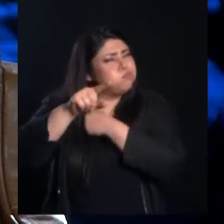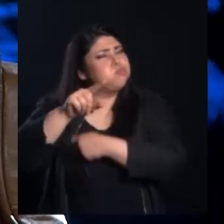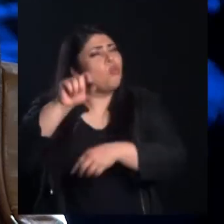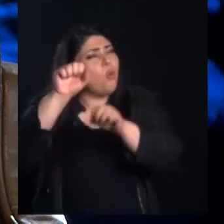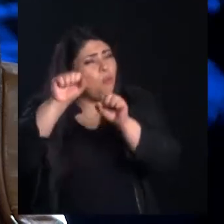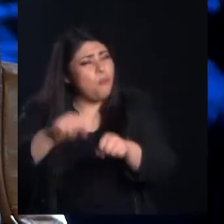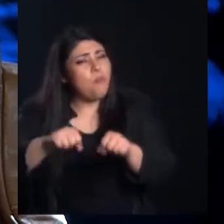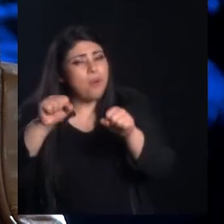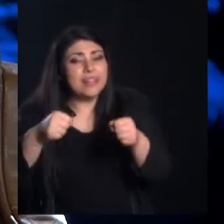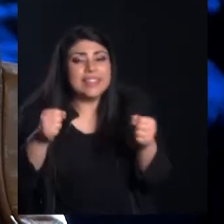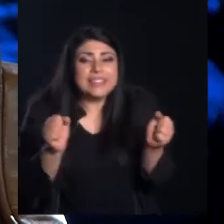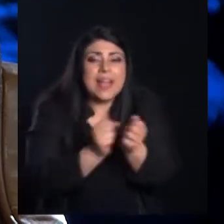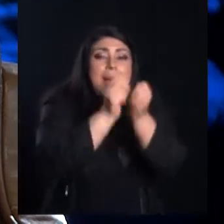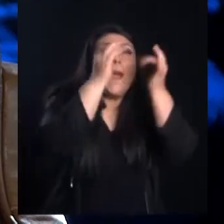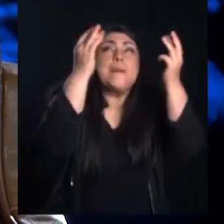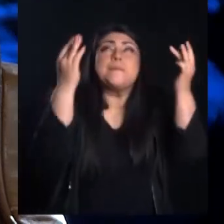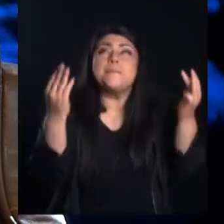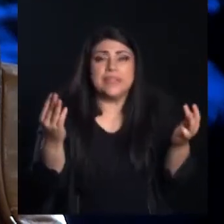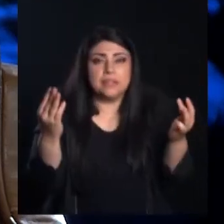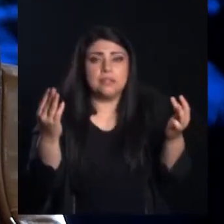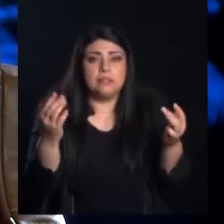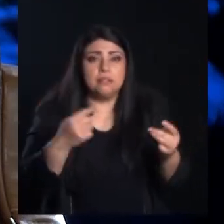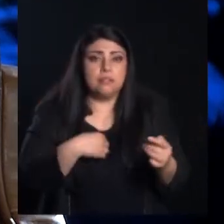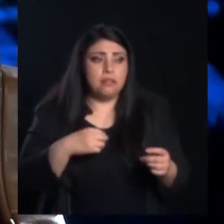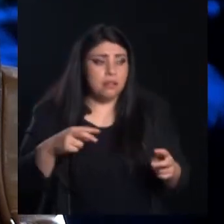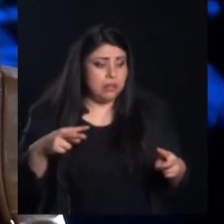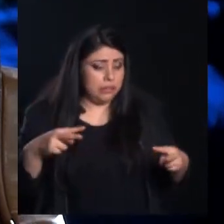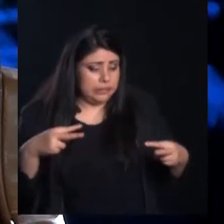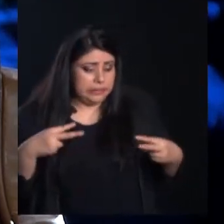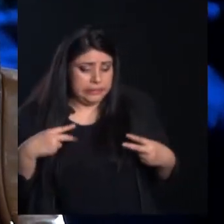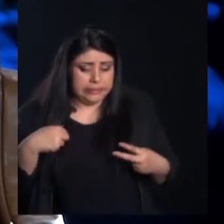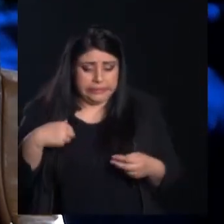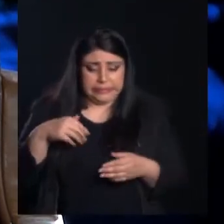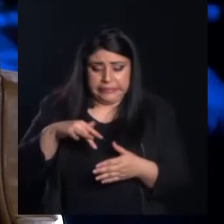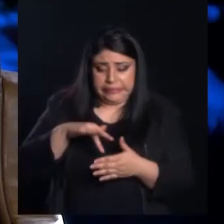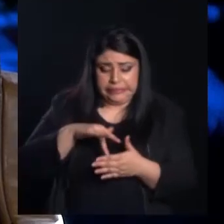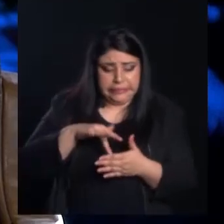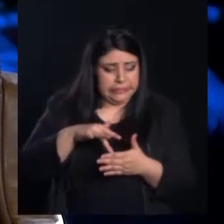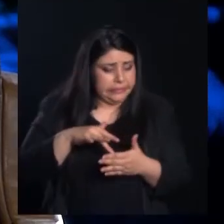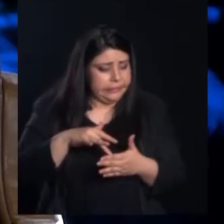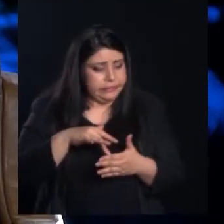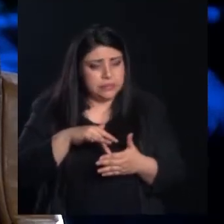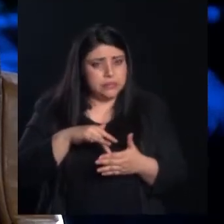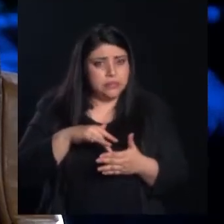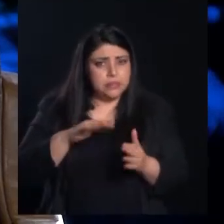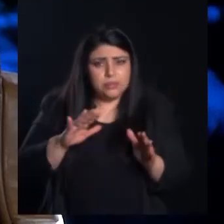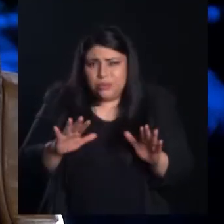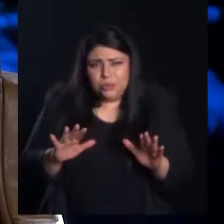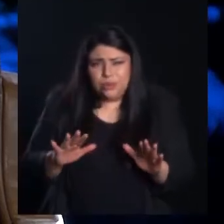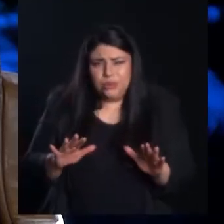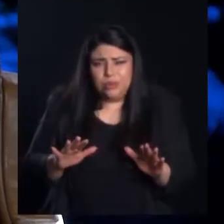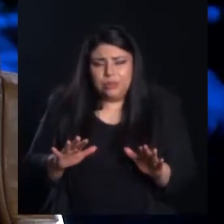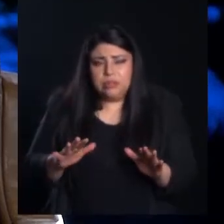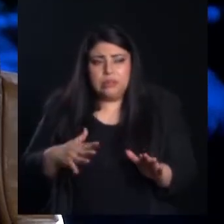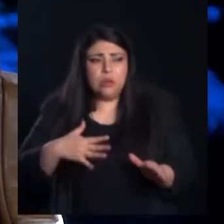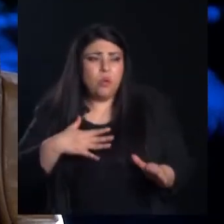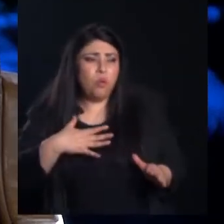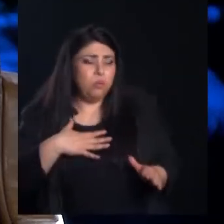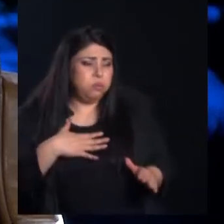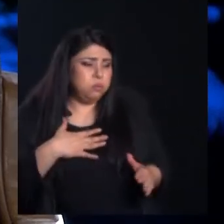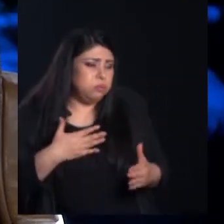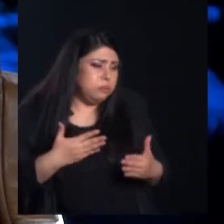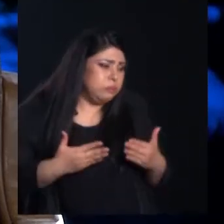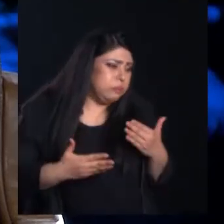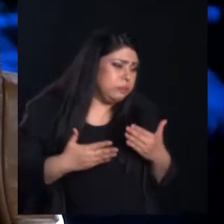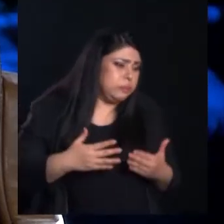no le pongas llamas atención a tus debilidades no le pongas atención a en qué parte tal vez no como decía esto